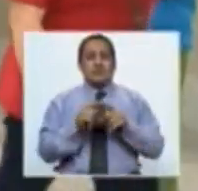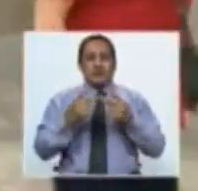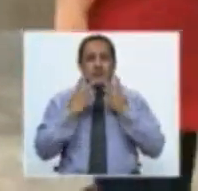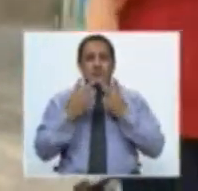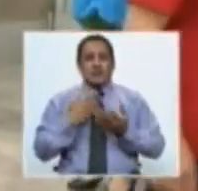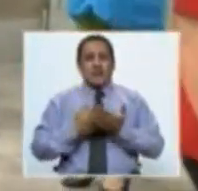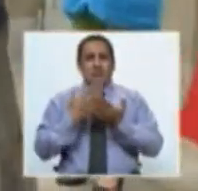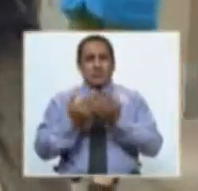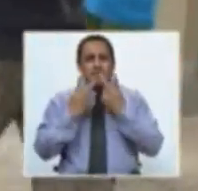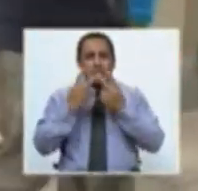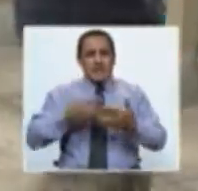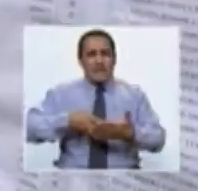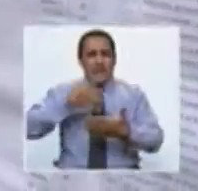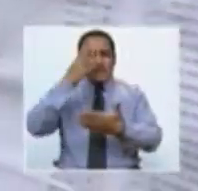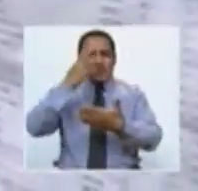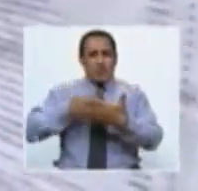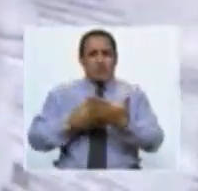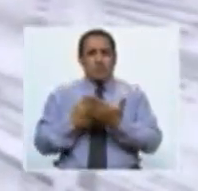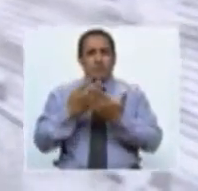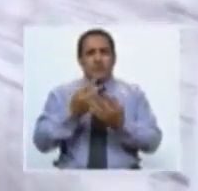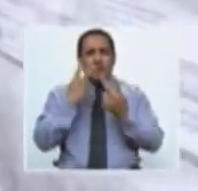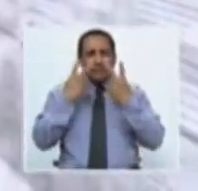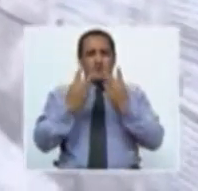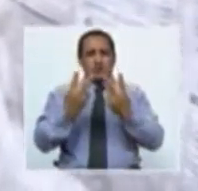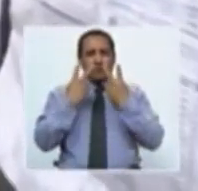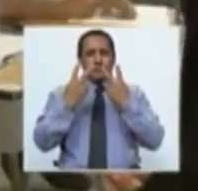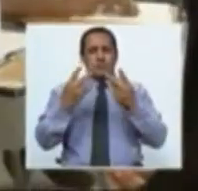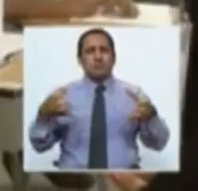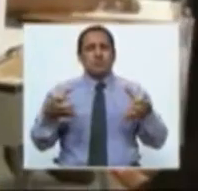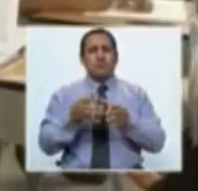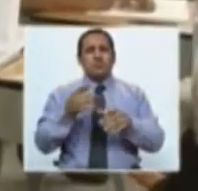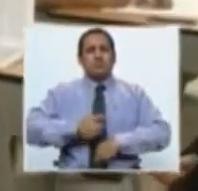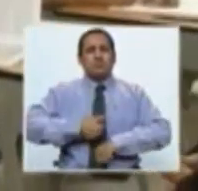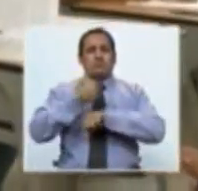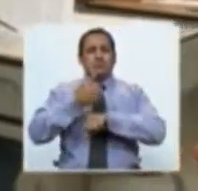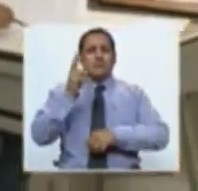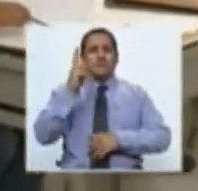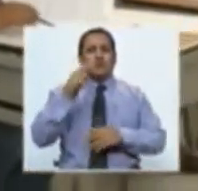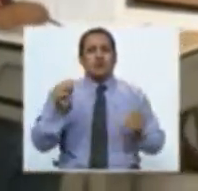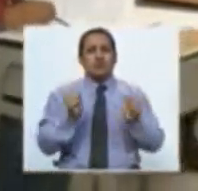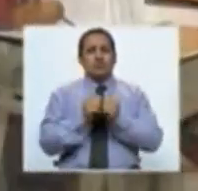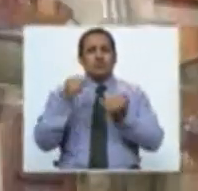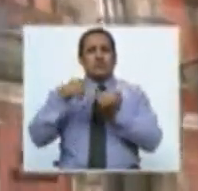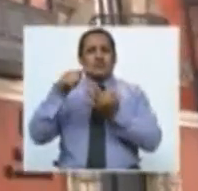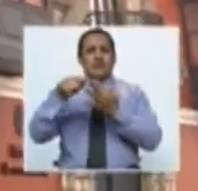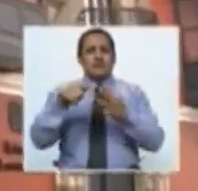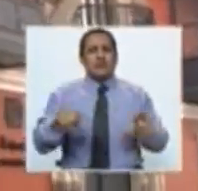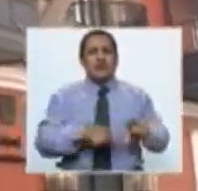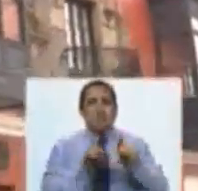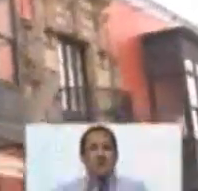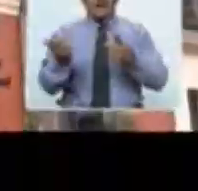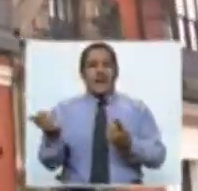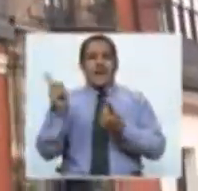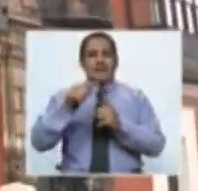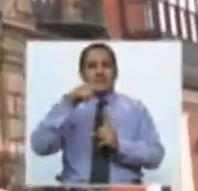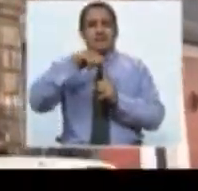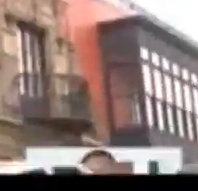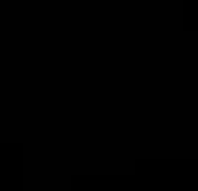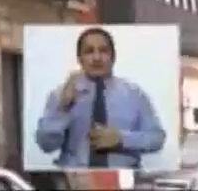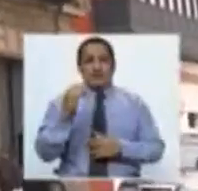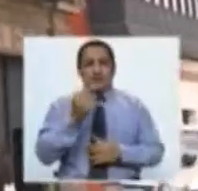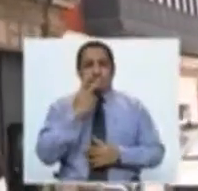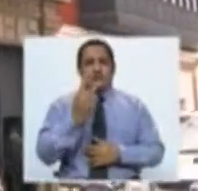Sin embargo, la existencia de las evaluaciones ha sido observada por el Magisterio y llevada junto con otros puntos hasta el